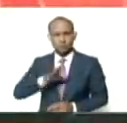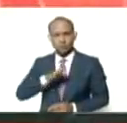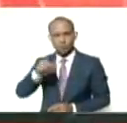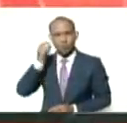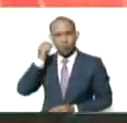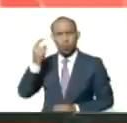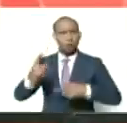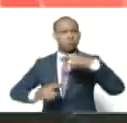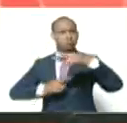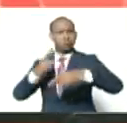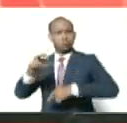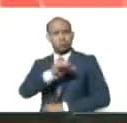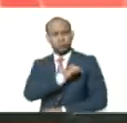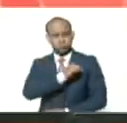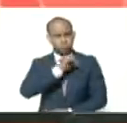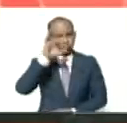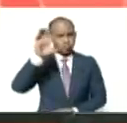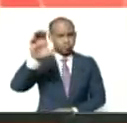patriota revolucionaria.